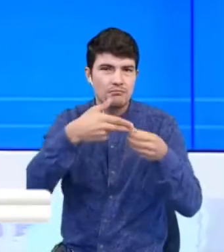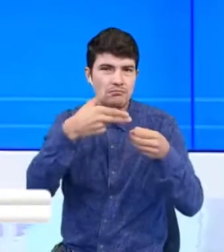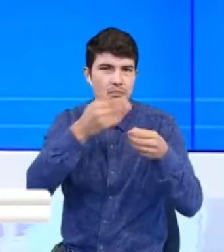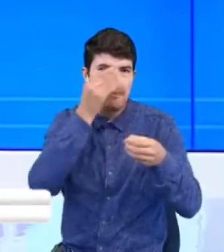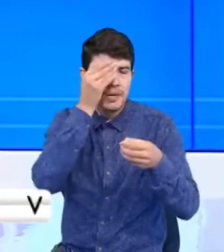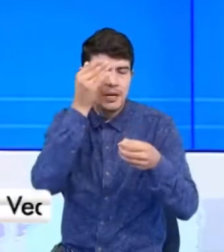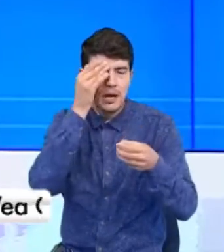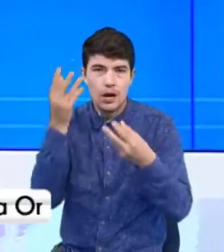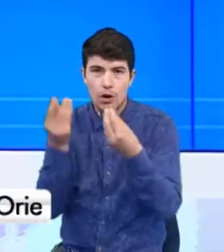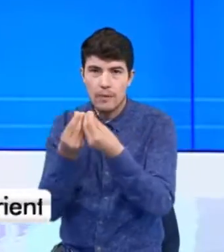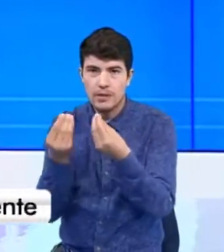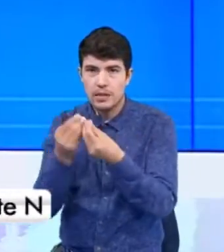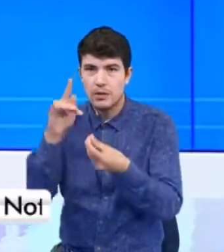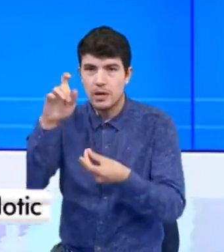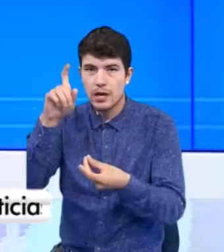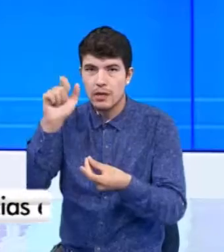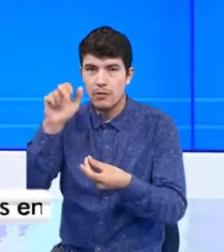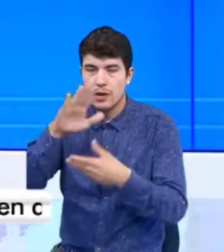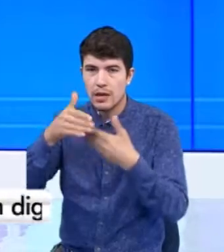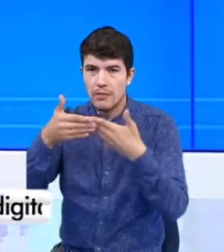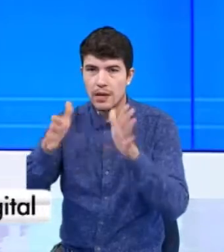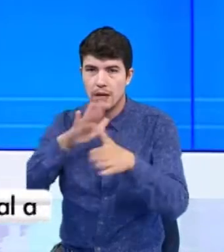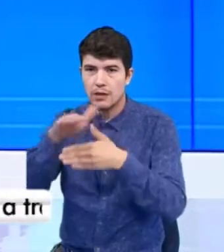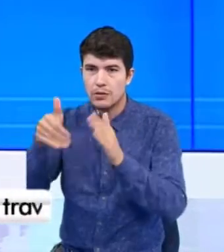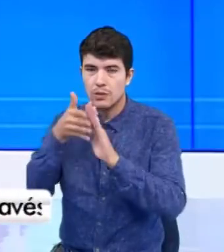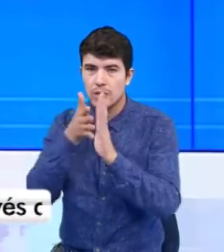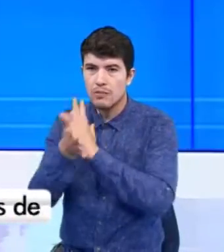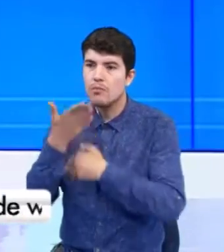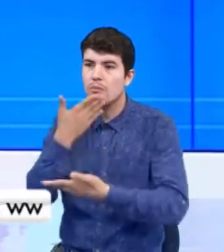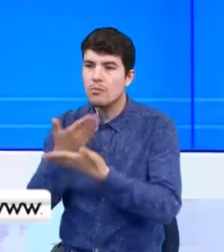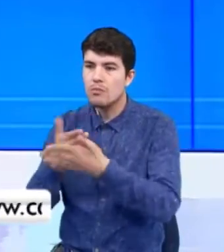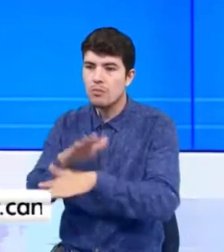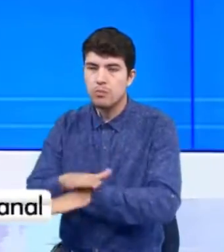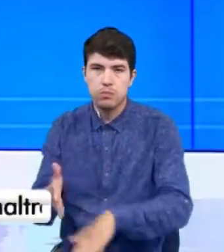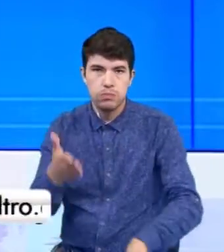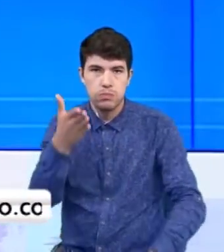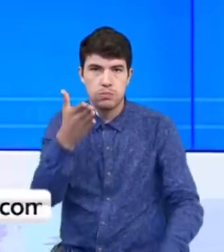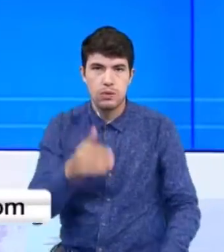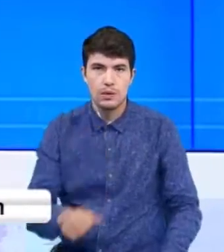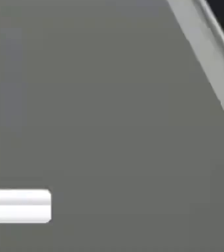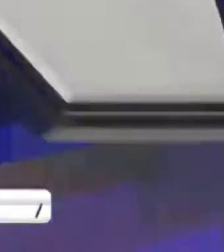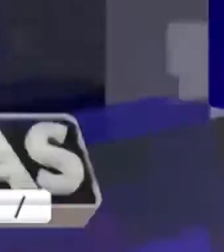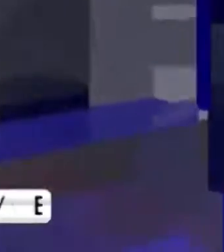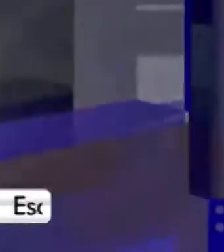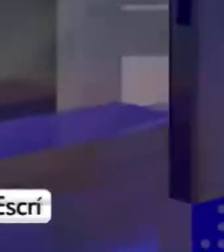Nuestro compañero Eduard Pinilla nos tiene la ampliación de esta información. Eduard, muy buenas tardes.